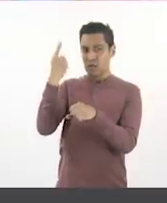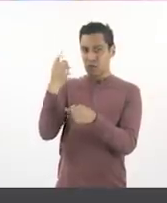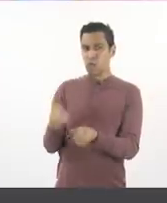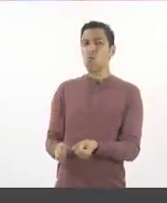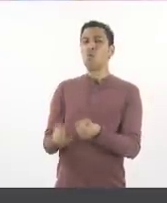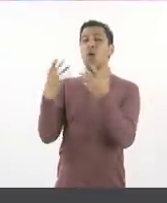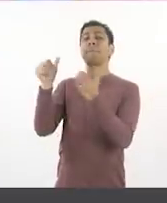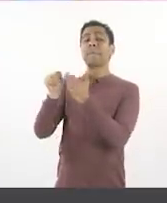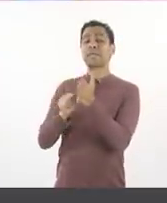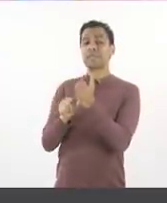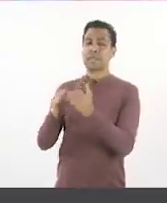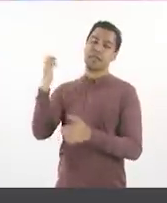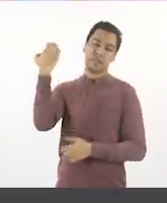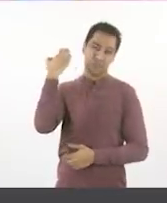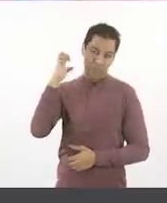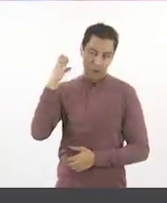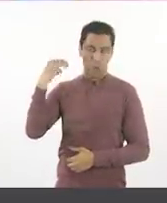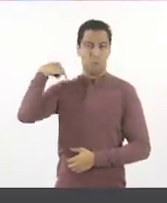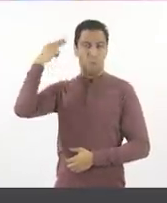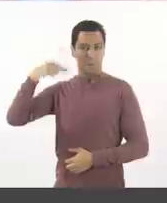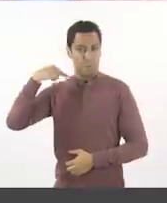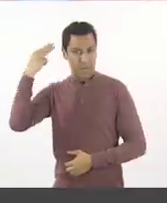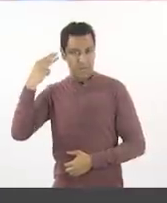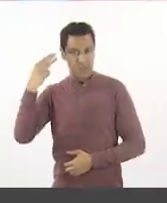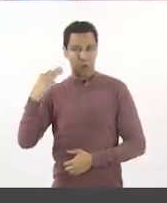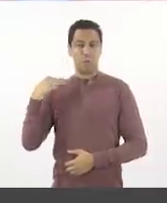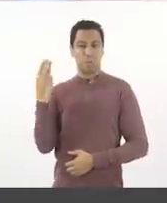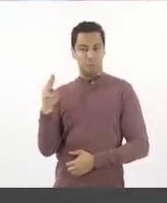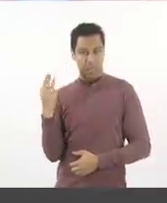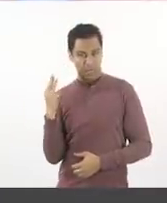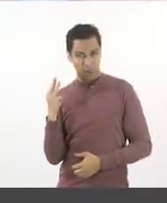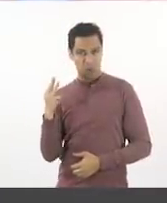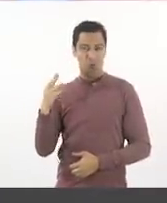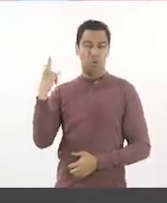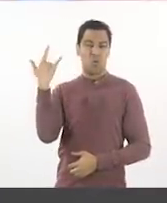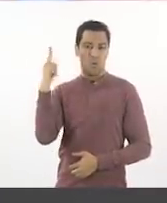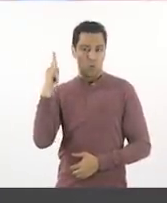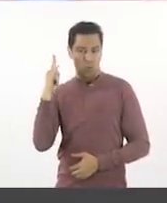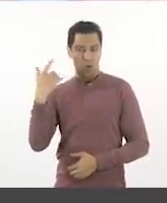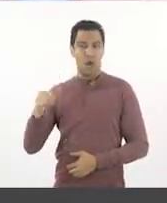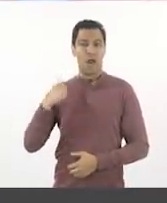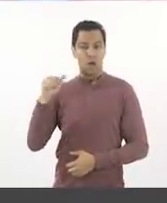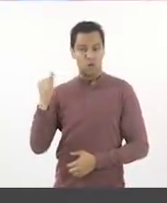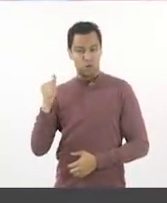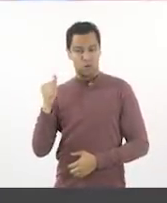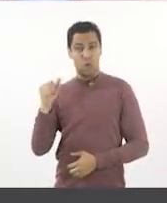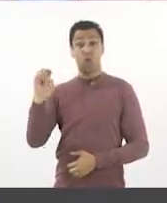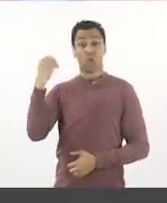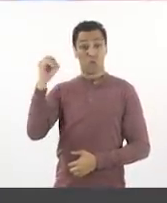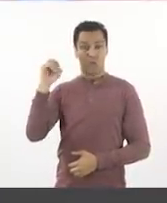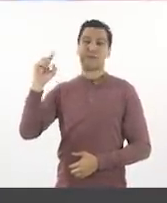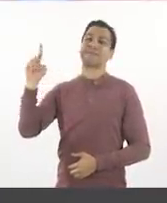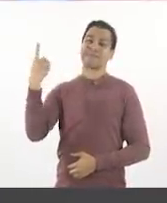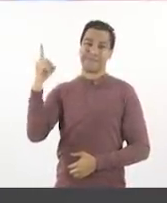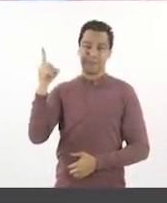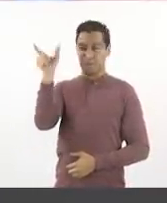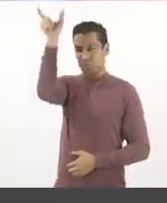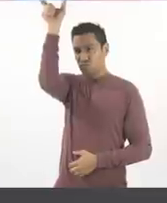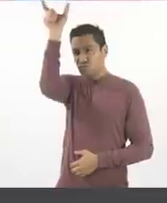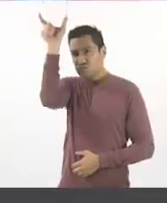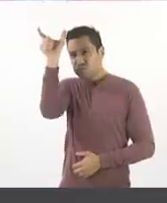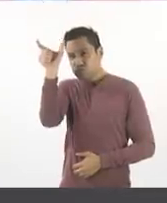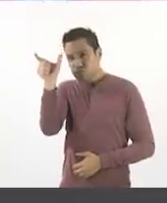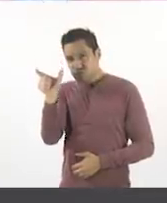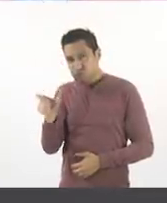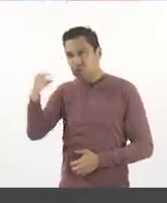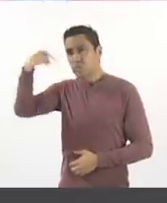días? Enero, marzo, mayo, julio, agosto, okay. Octubre y diciembre, okay. Tienen 31